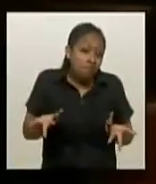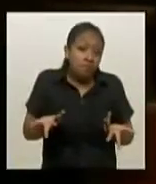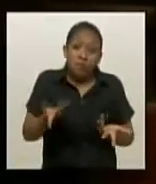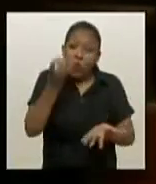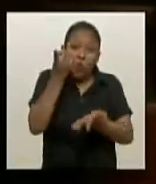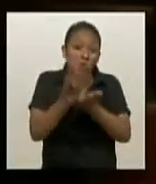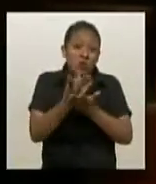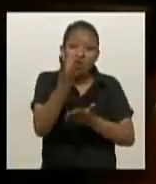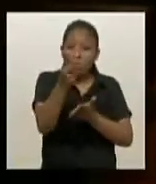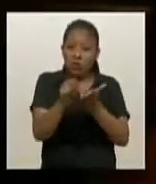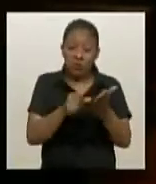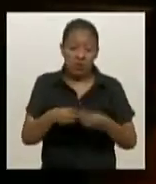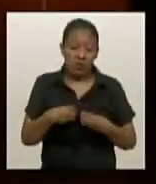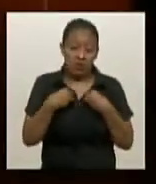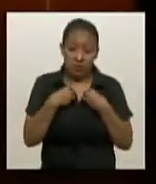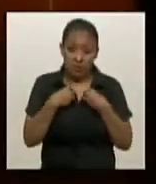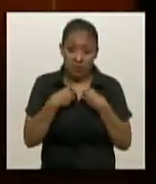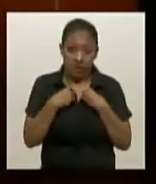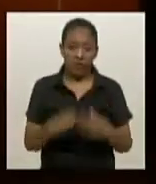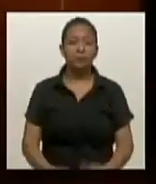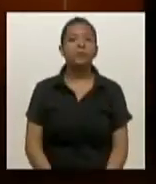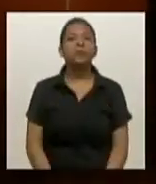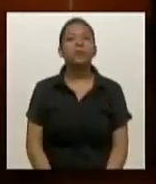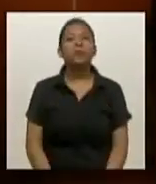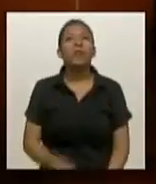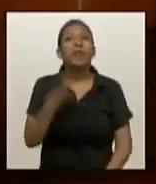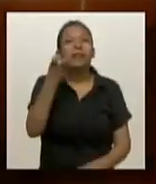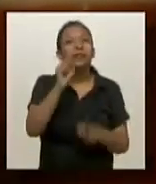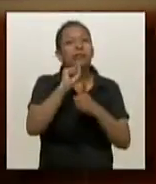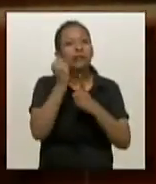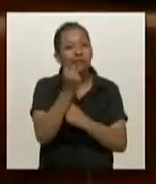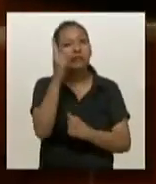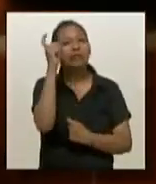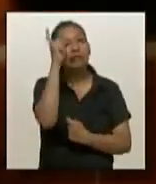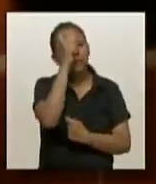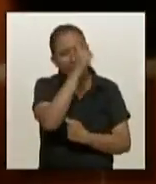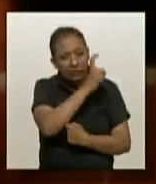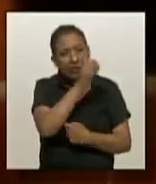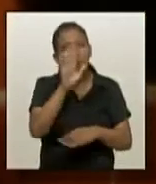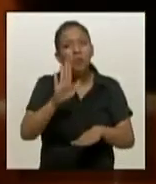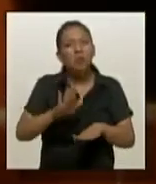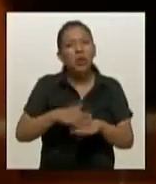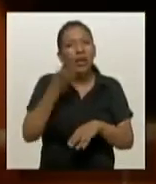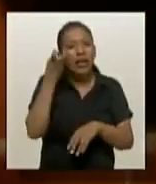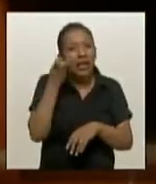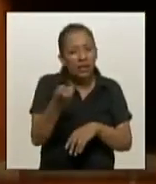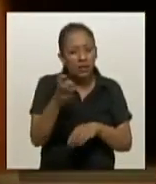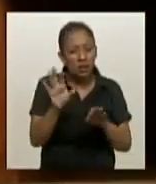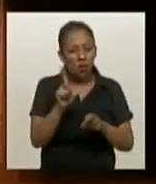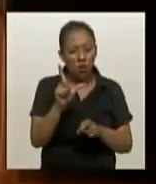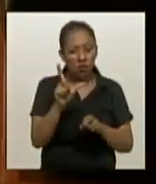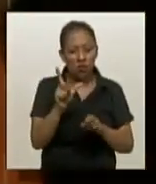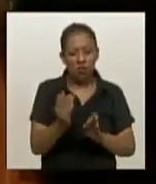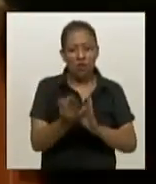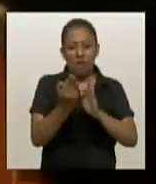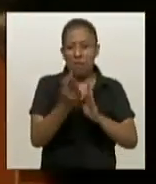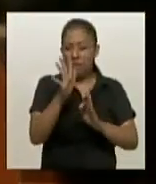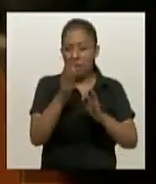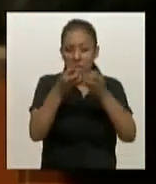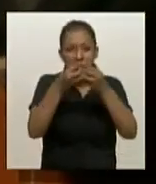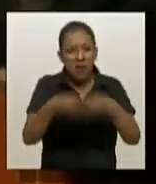más tienes 2 meses de vida. Es una situación muy difícil porque es el momento de enfrentarse a una